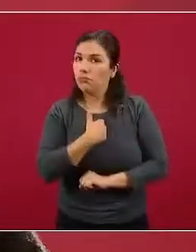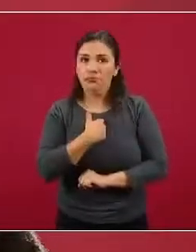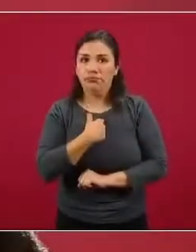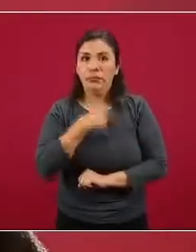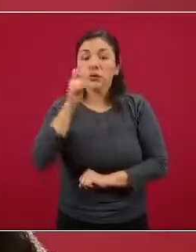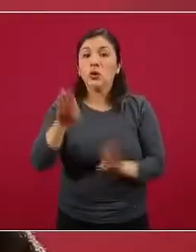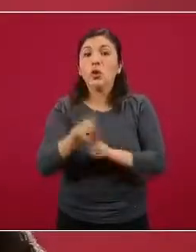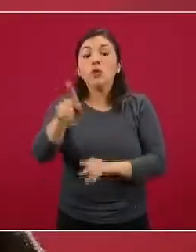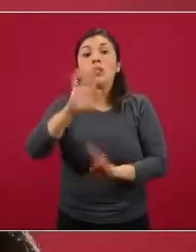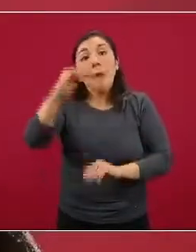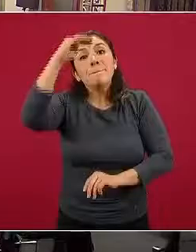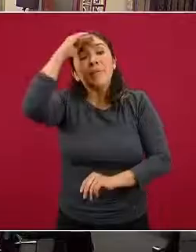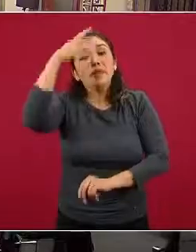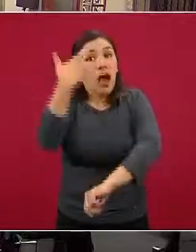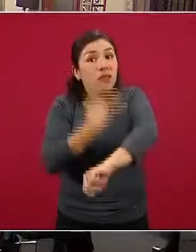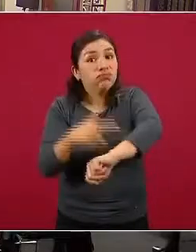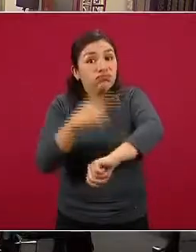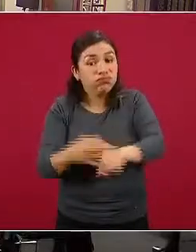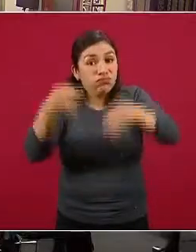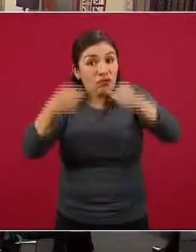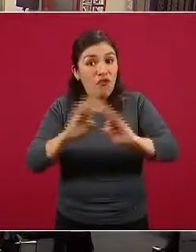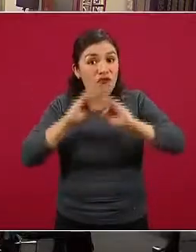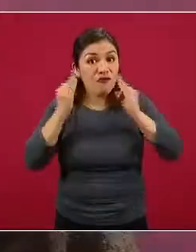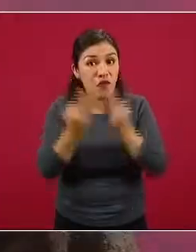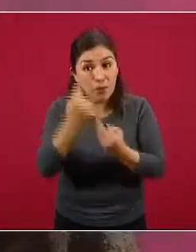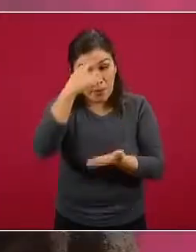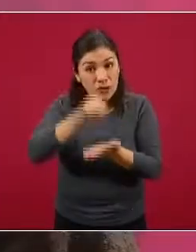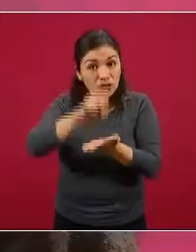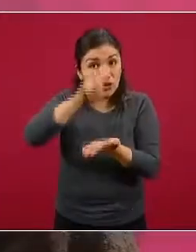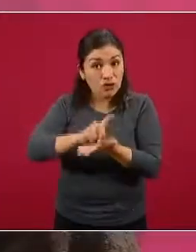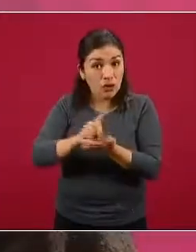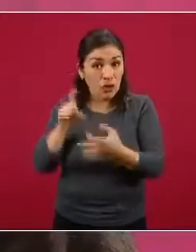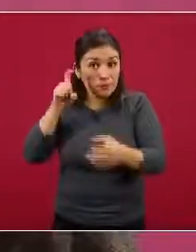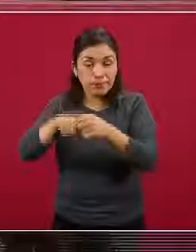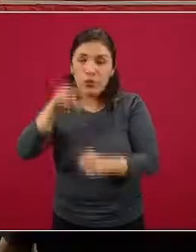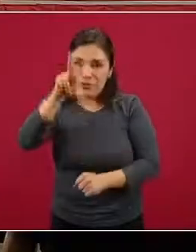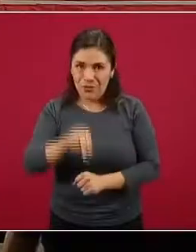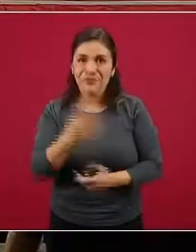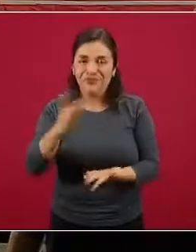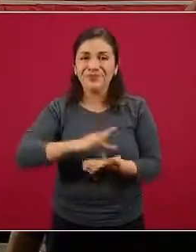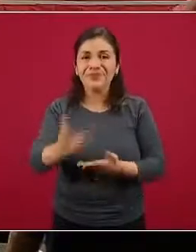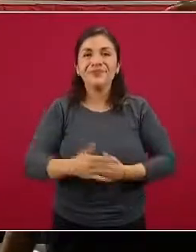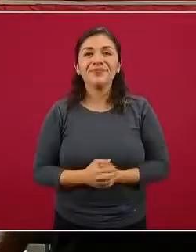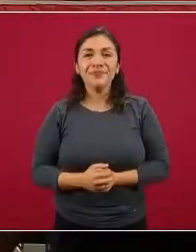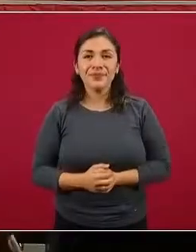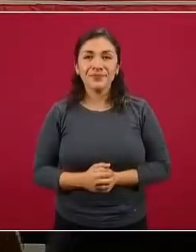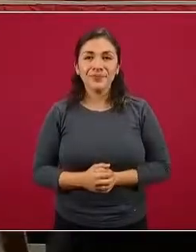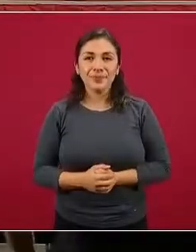este momento como la entrada de un trámite de solicitud de registro sanitario. Muchas gracias.